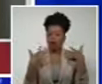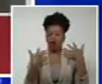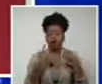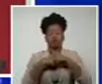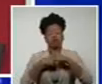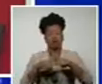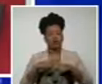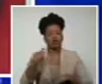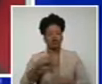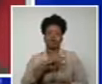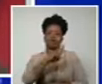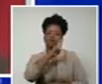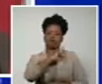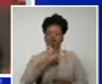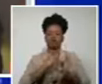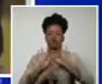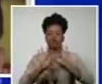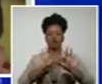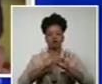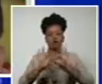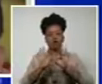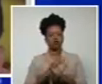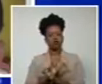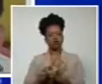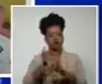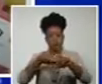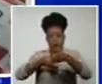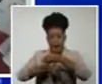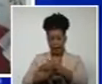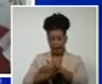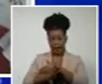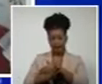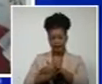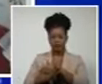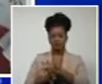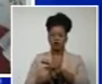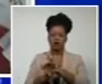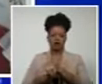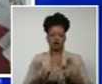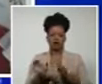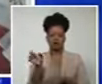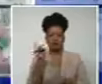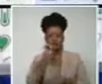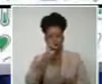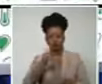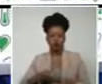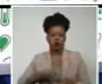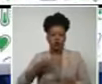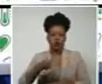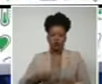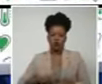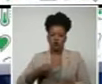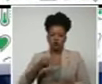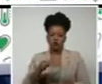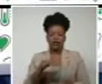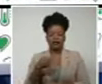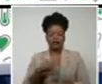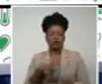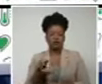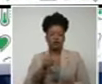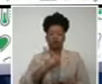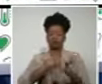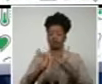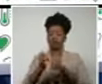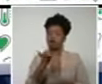mucha responsabilidad a la hora de entrar y salir de estos lugares, porque la rutina de todos los días no debe ser motivo de descuido. Cualquier error